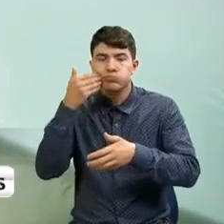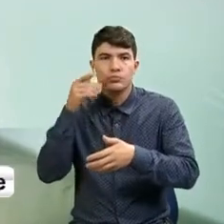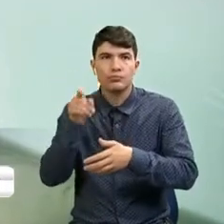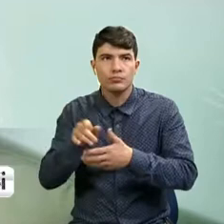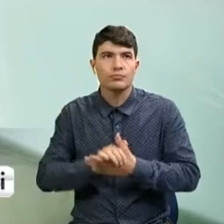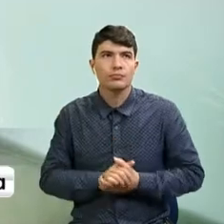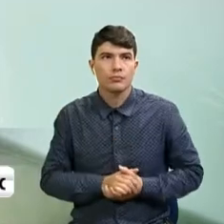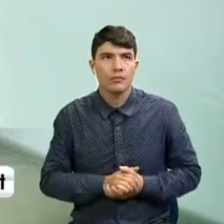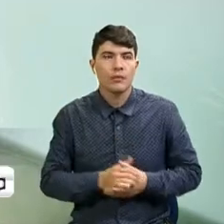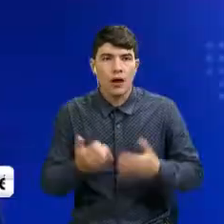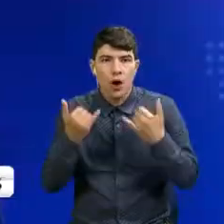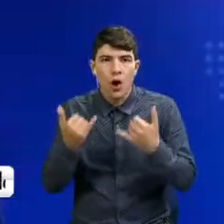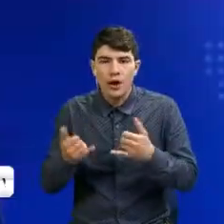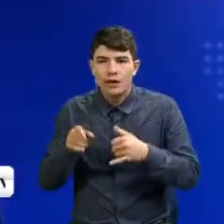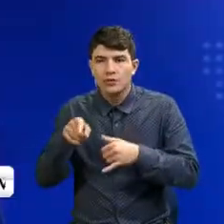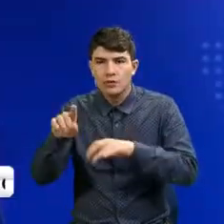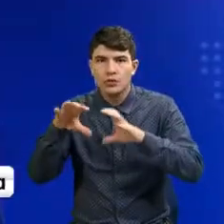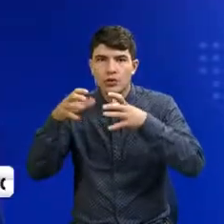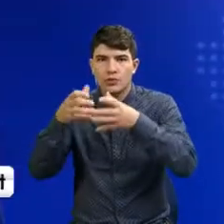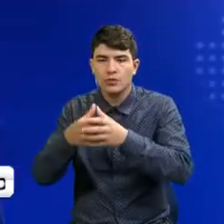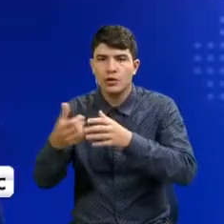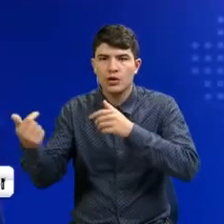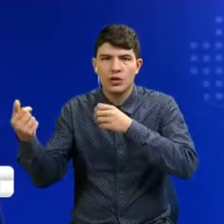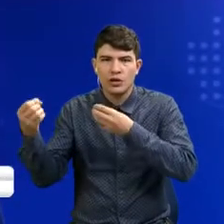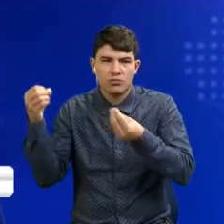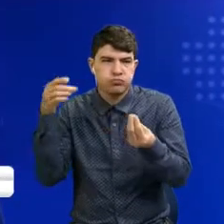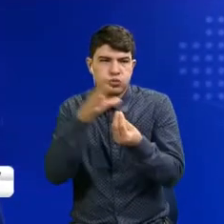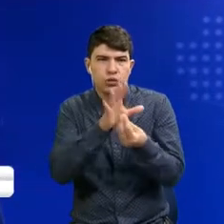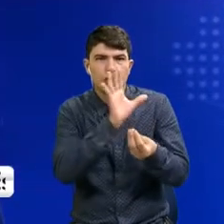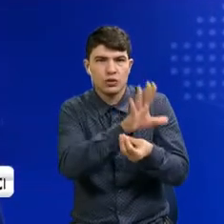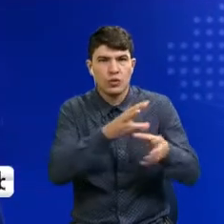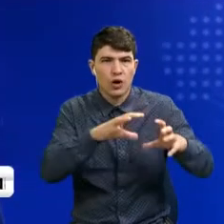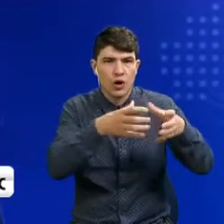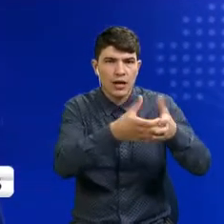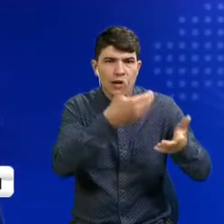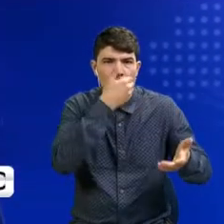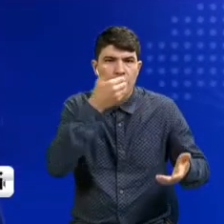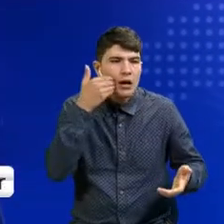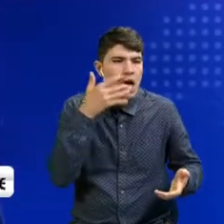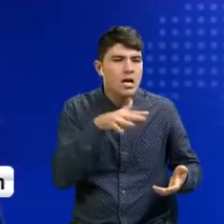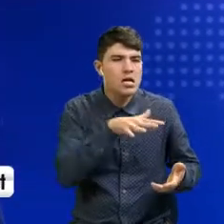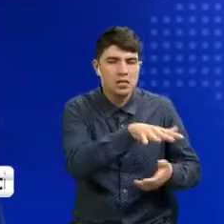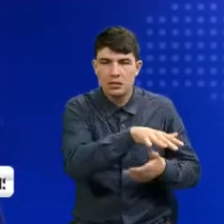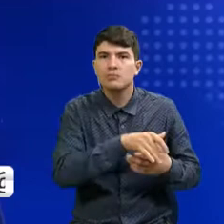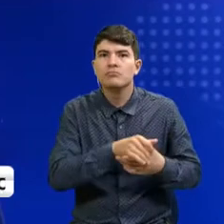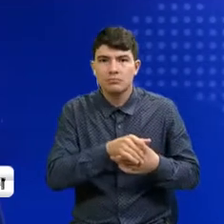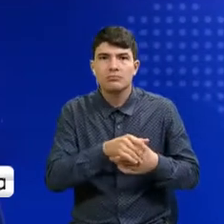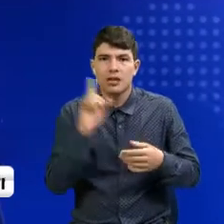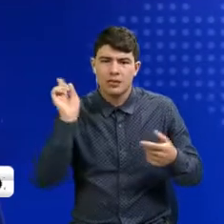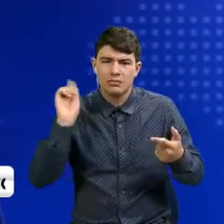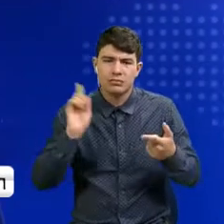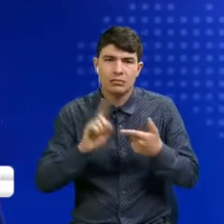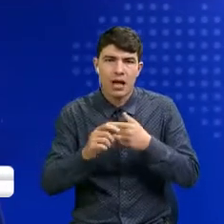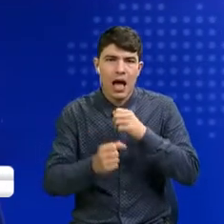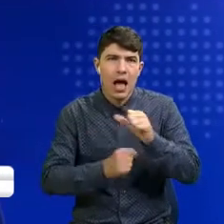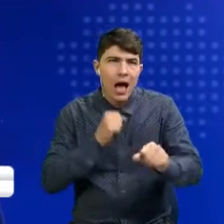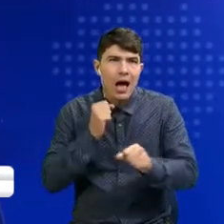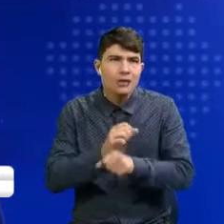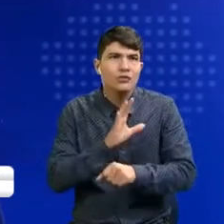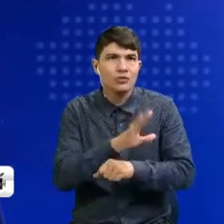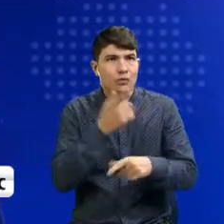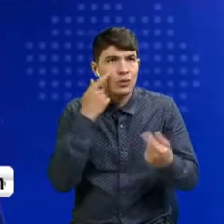encuentra enfrentado con con una organización también que durante algún tiempo ha venido